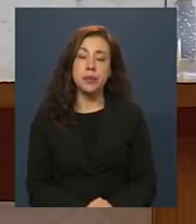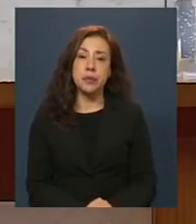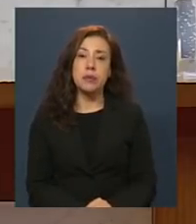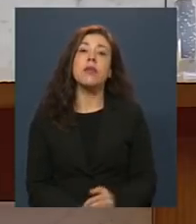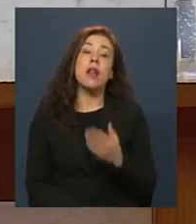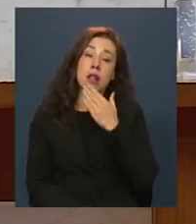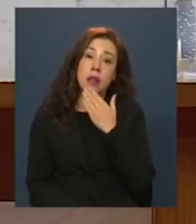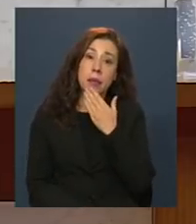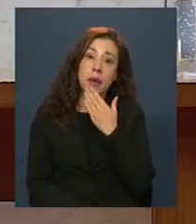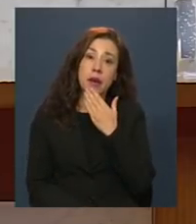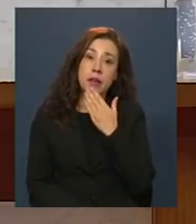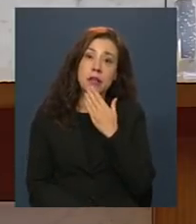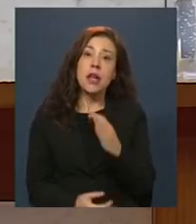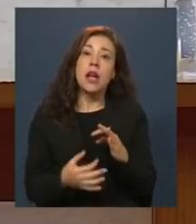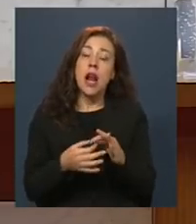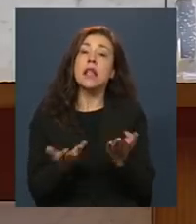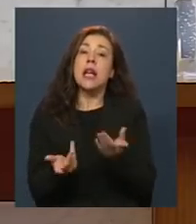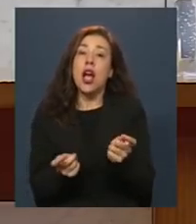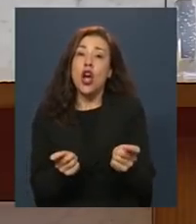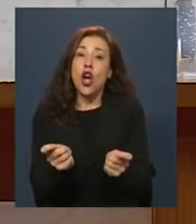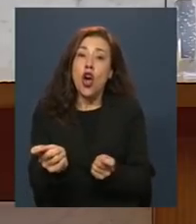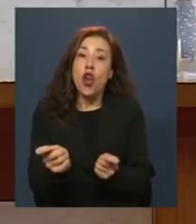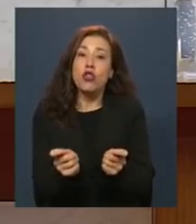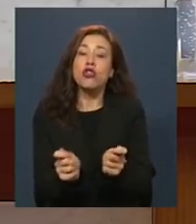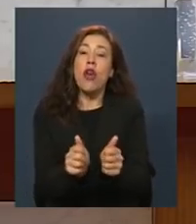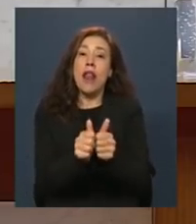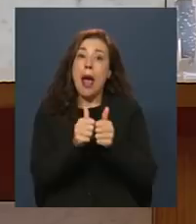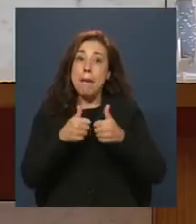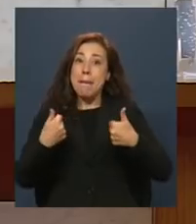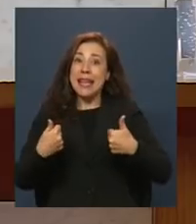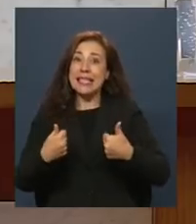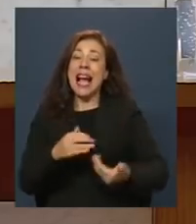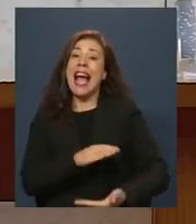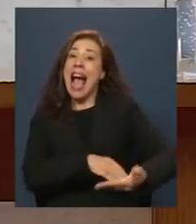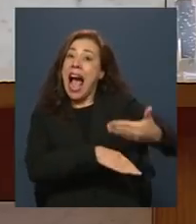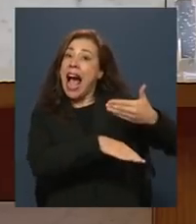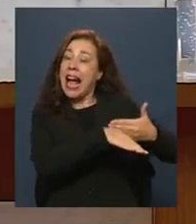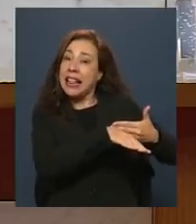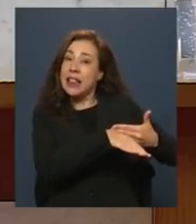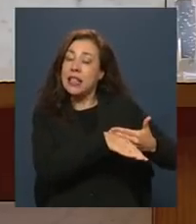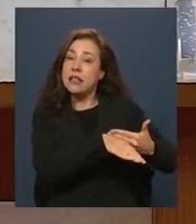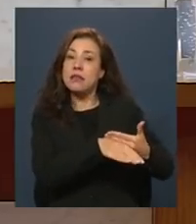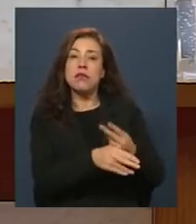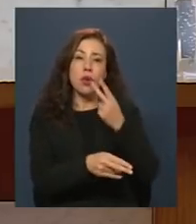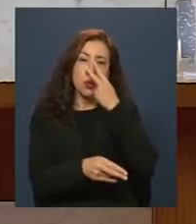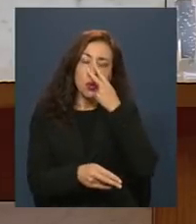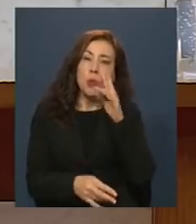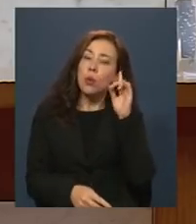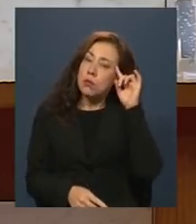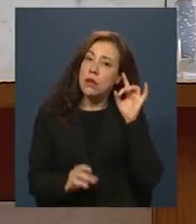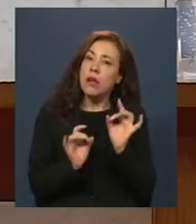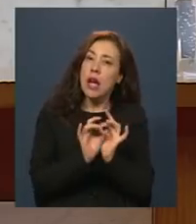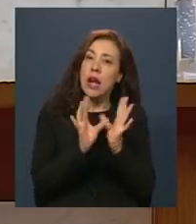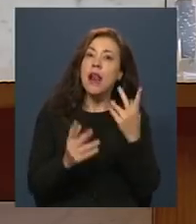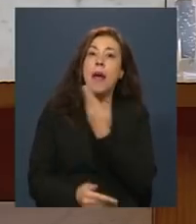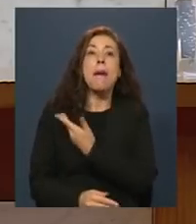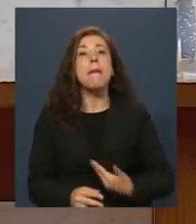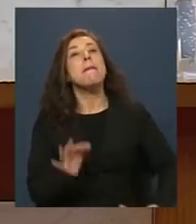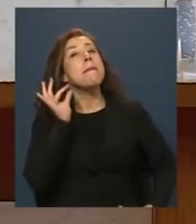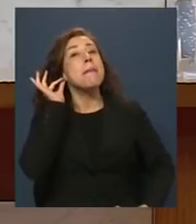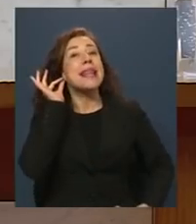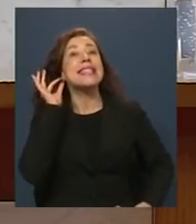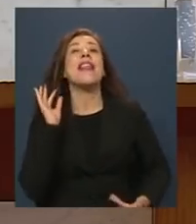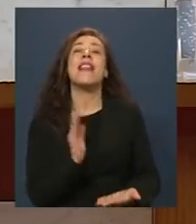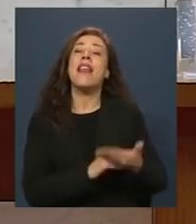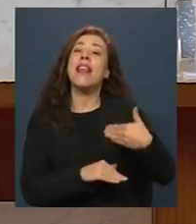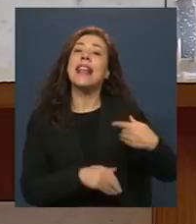lo debemos a la conducción de la mesa anterior, a la mirada aguda y preclara de la presidenta de ese